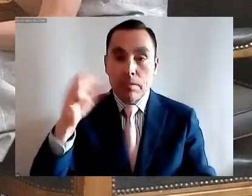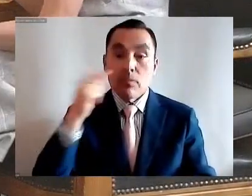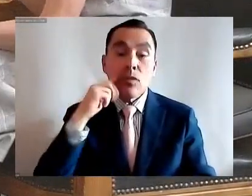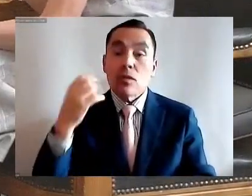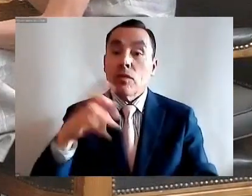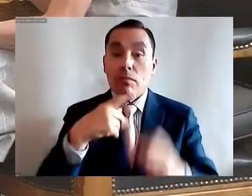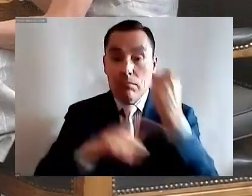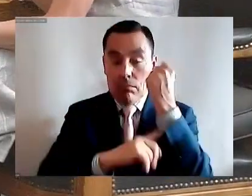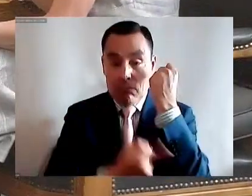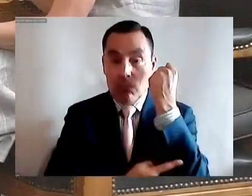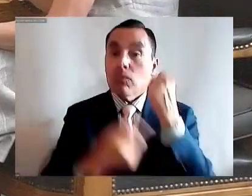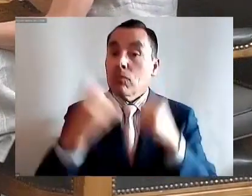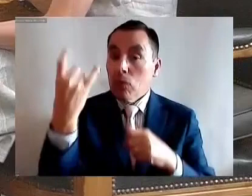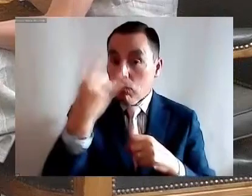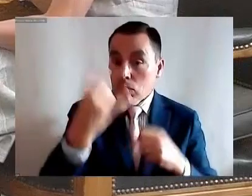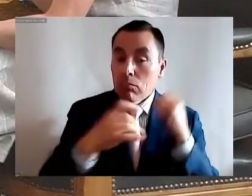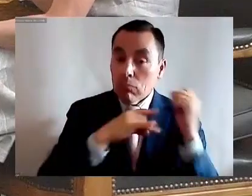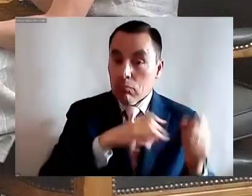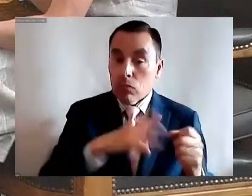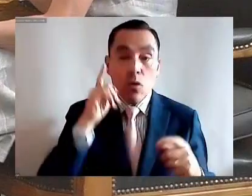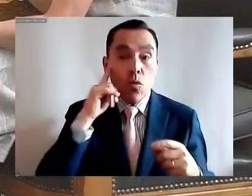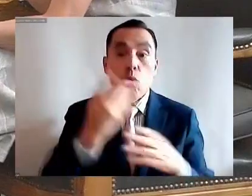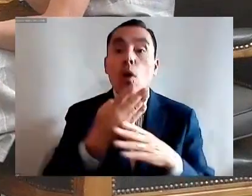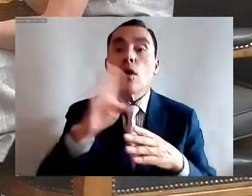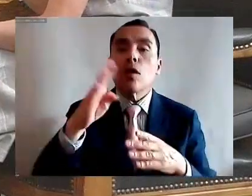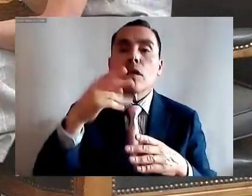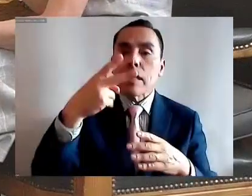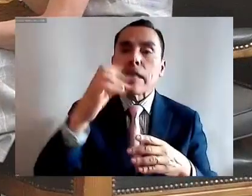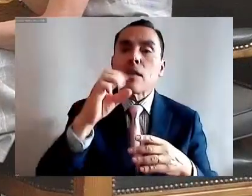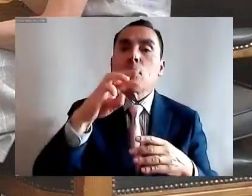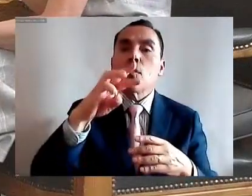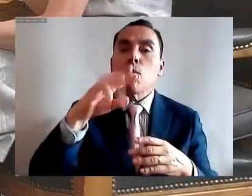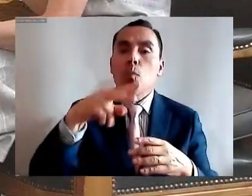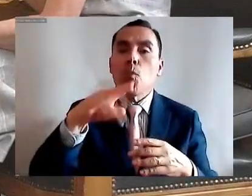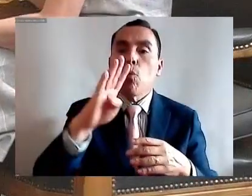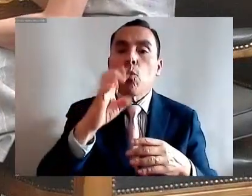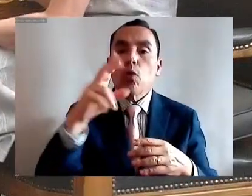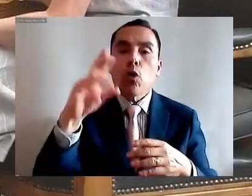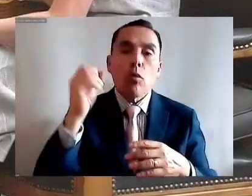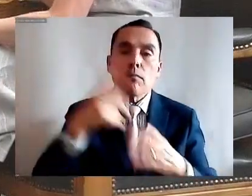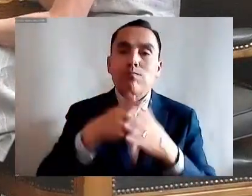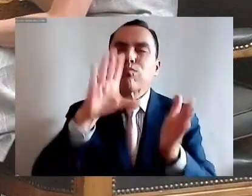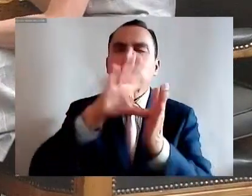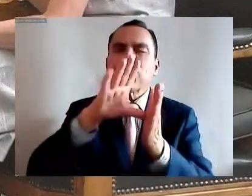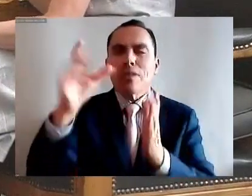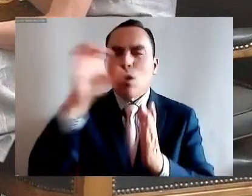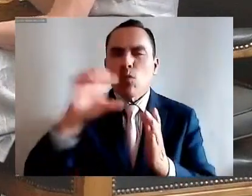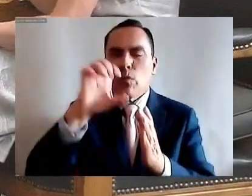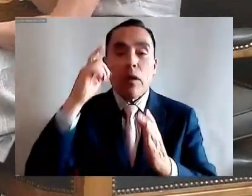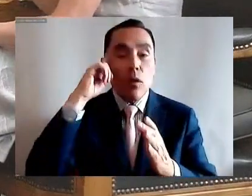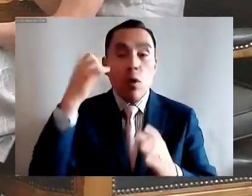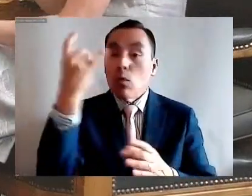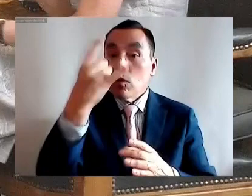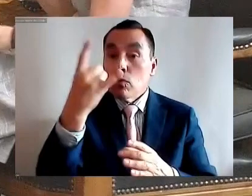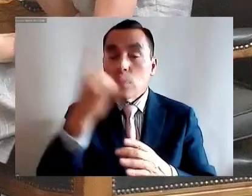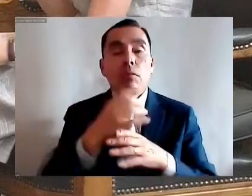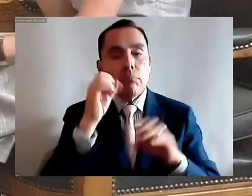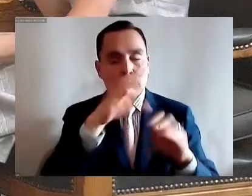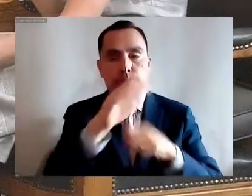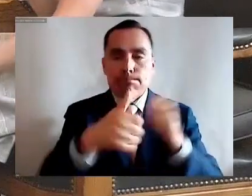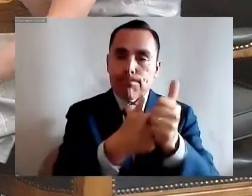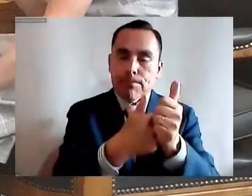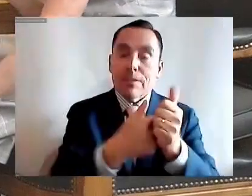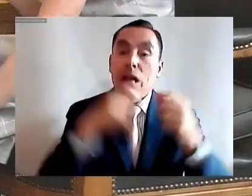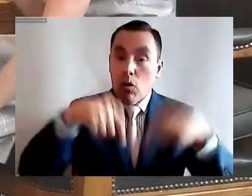en Derecho por la Universidad de Edimburgo y máster en Derecho Privado Europeo y Comparado por la misma universidad. Actualmente es profesora